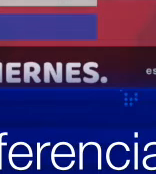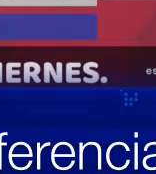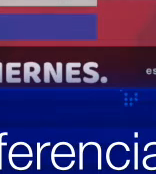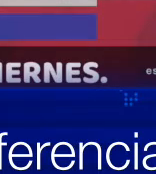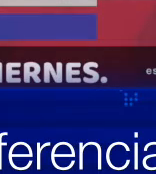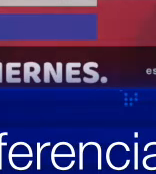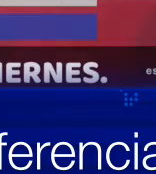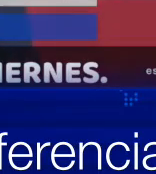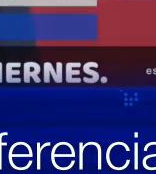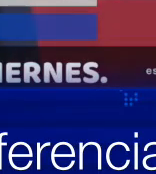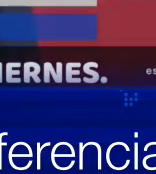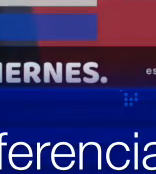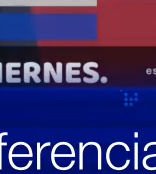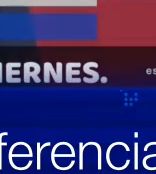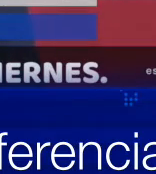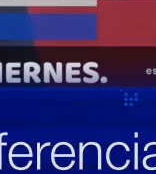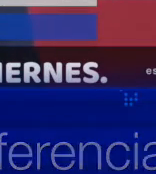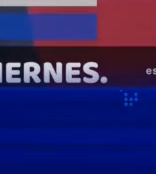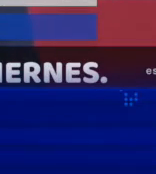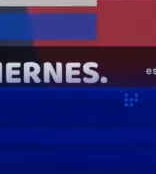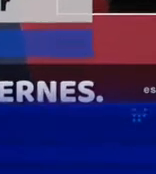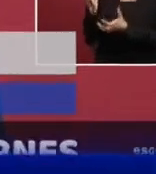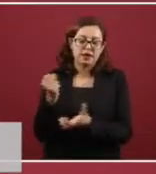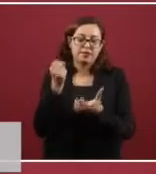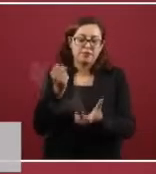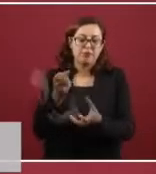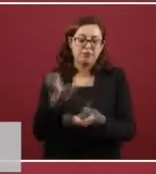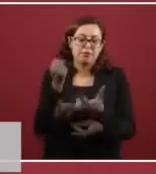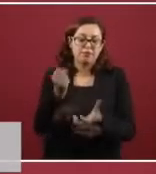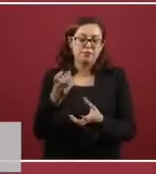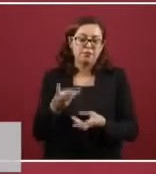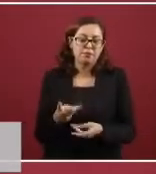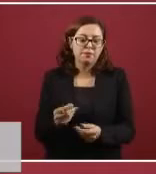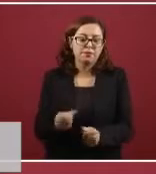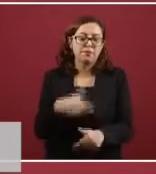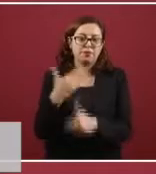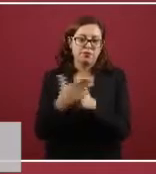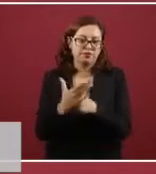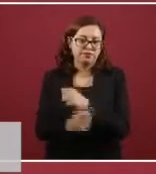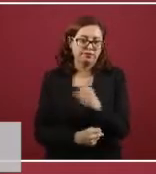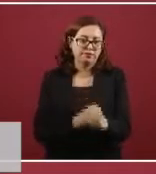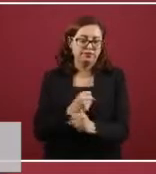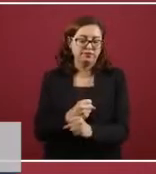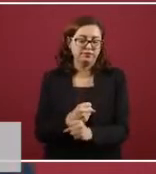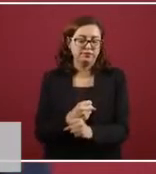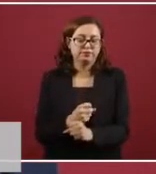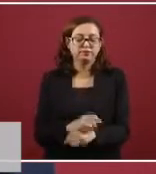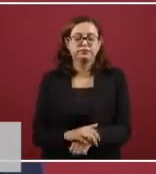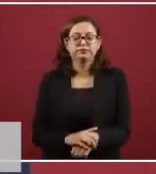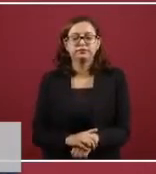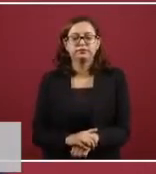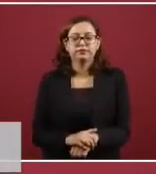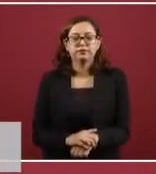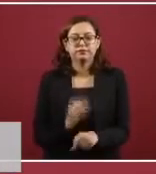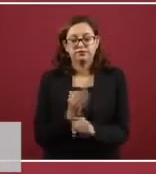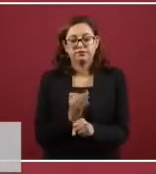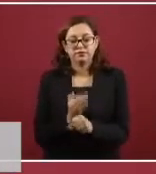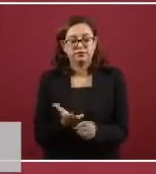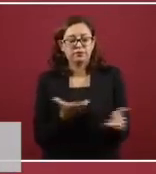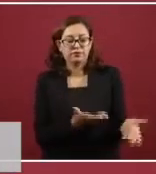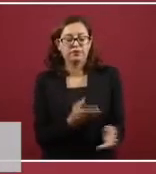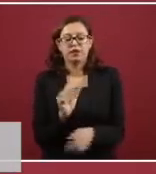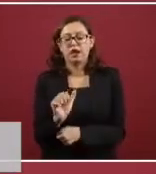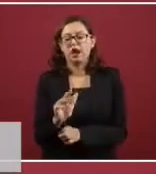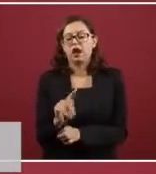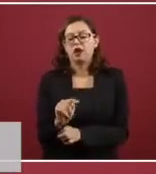ingreso y de presupuesto para el año próximo. El día de hoy el presidente informa sobre el proyecto de la Ley de Ingreso